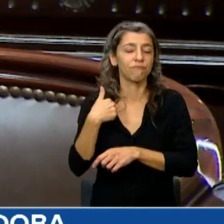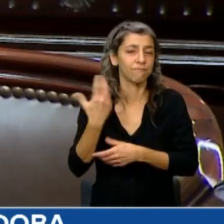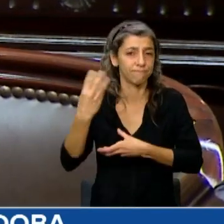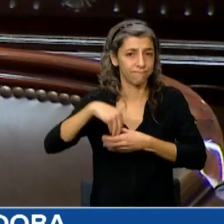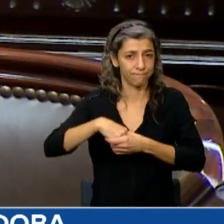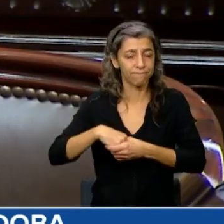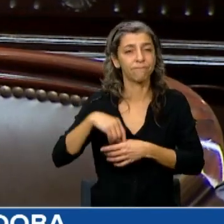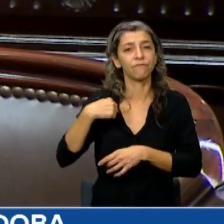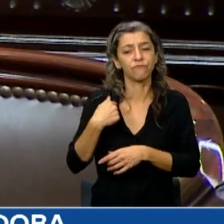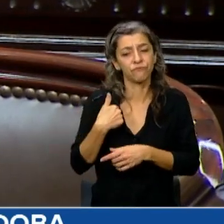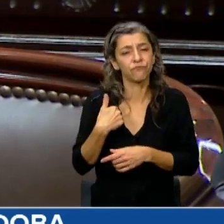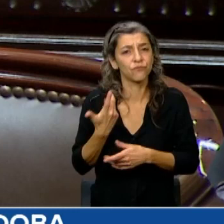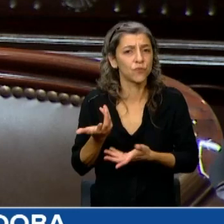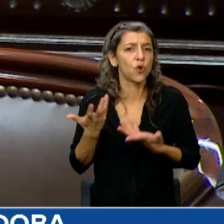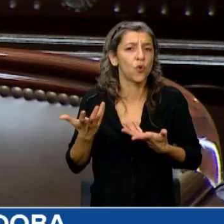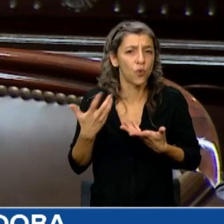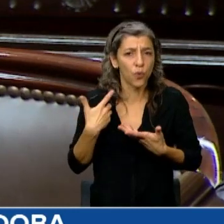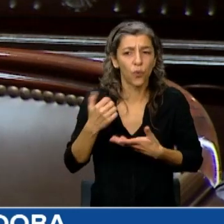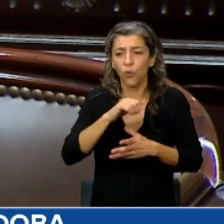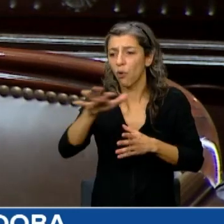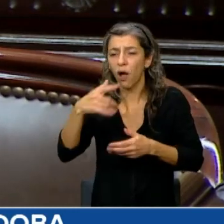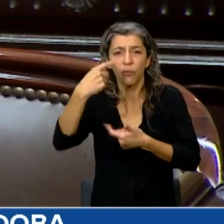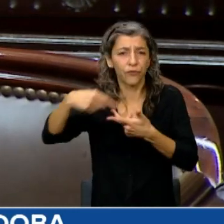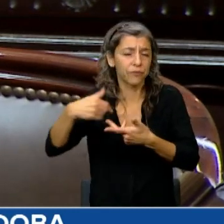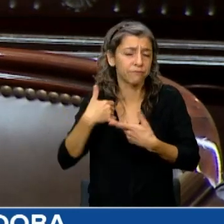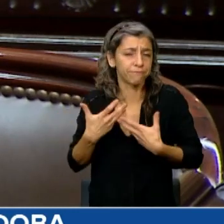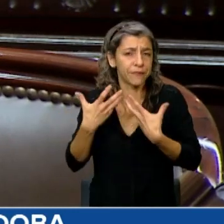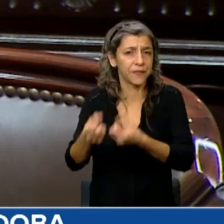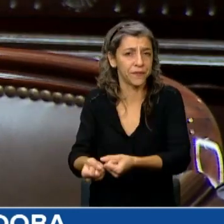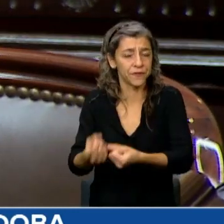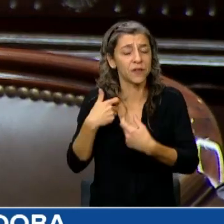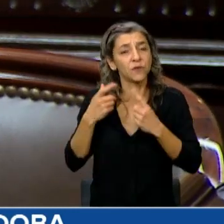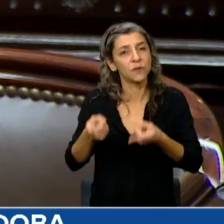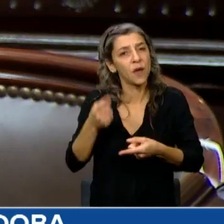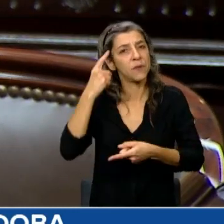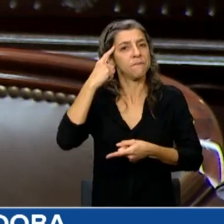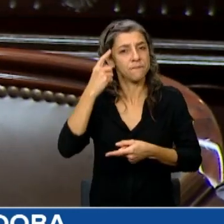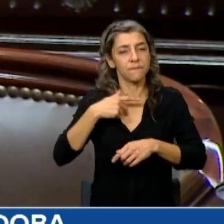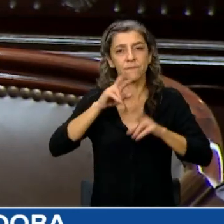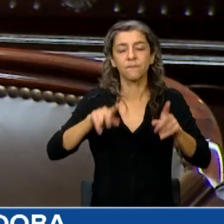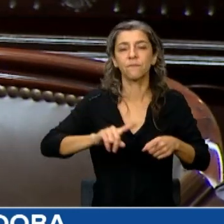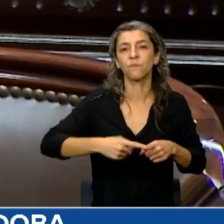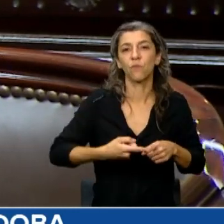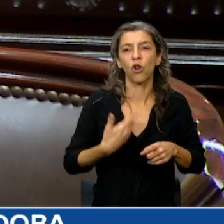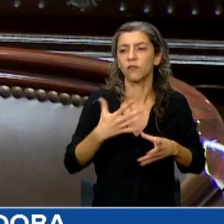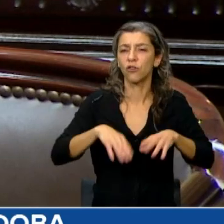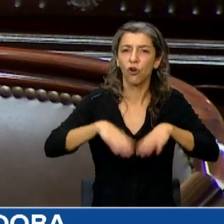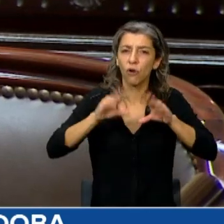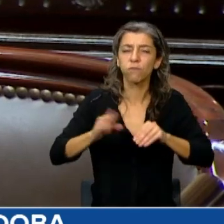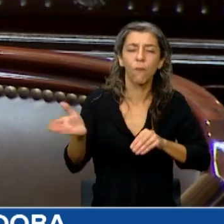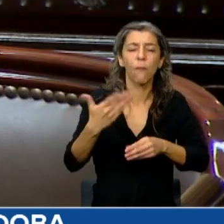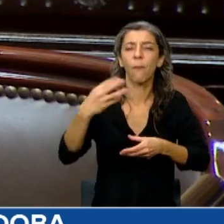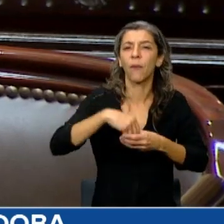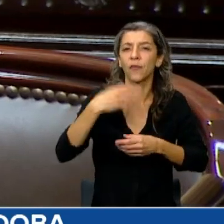sistema productivo de nuestro país y, por supuesto, también de la necesidad de generar una política integral que fortalezca todas